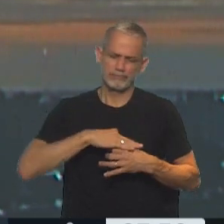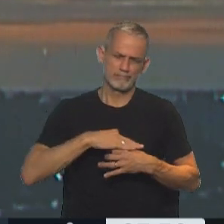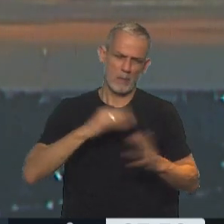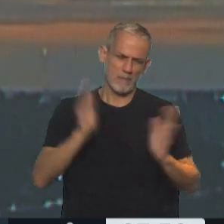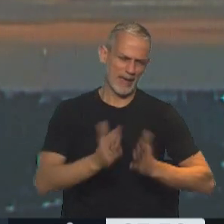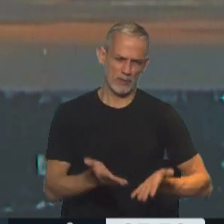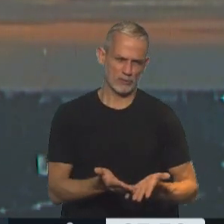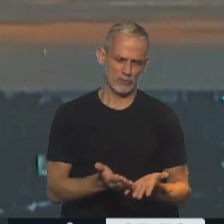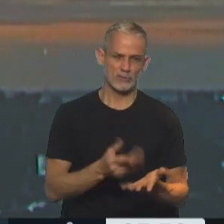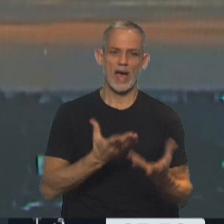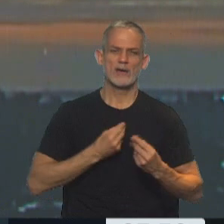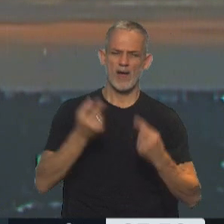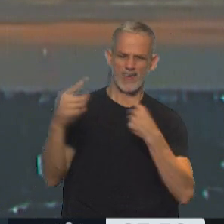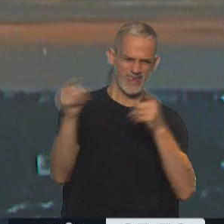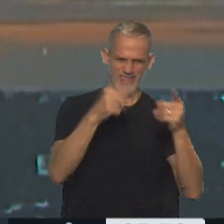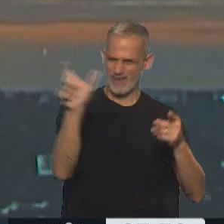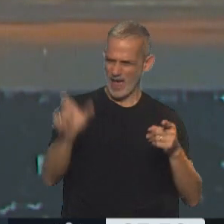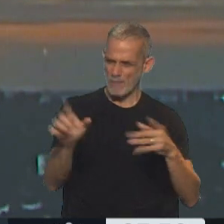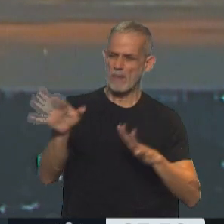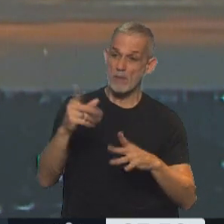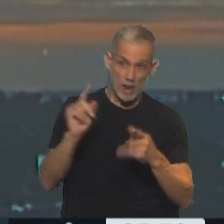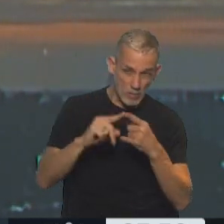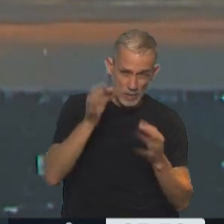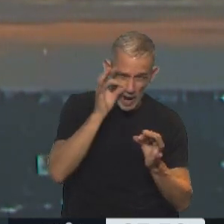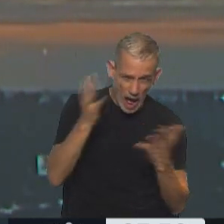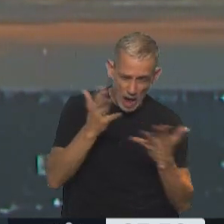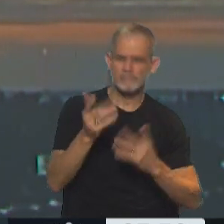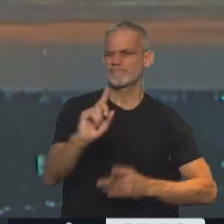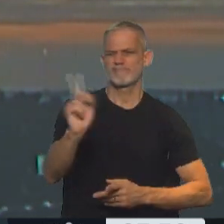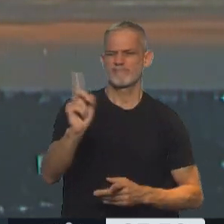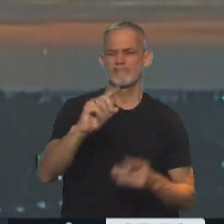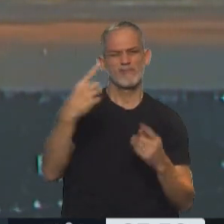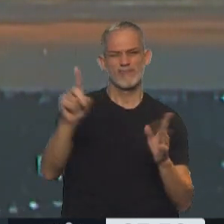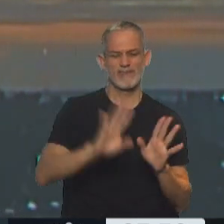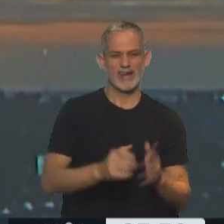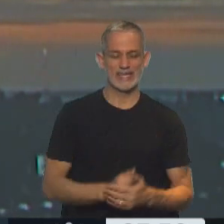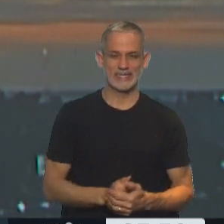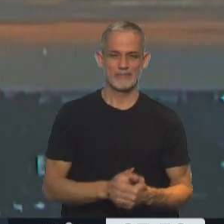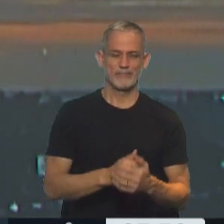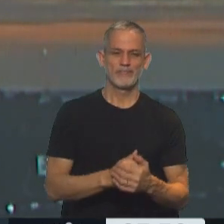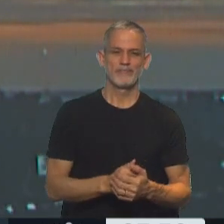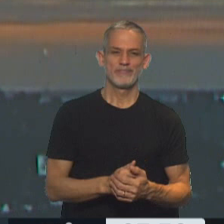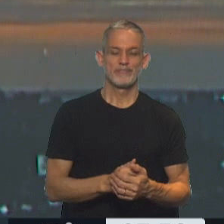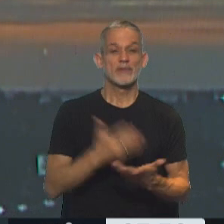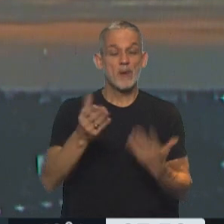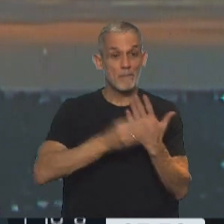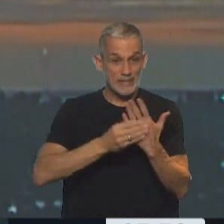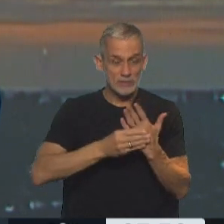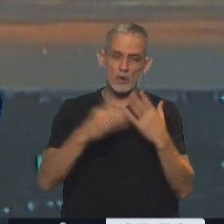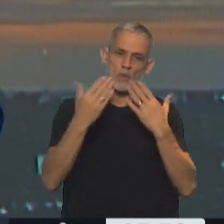por eso nos ayuda a diferenciar a los profesionales de la salud un cuadro de hantavirus de otro tipo de enfermedad a poder discriminarlo.